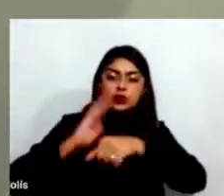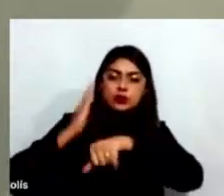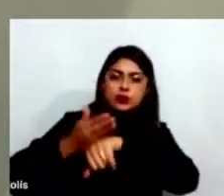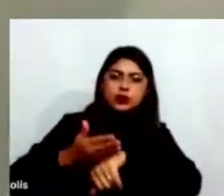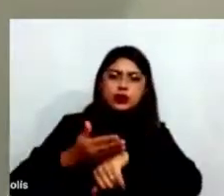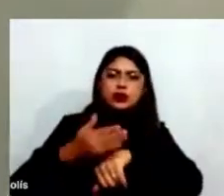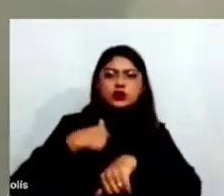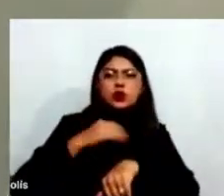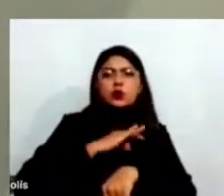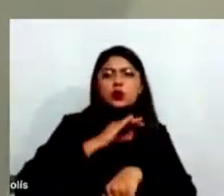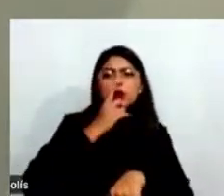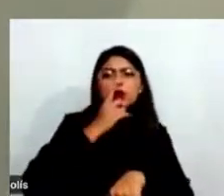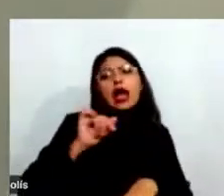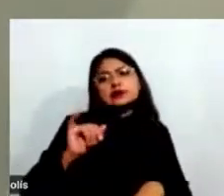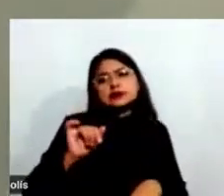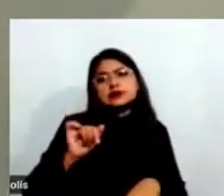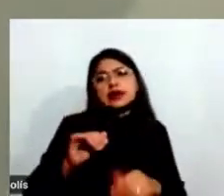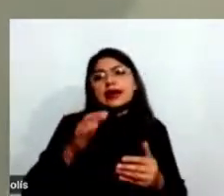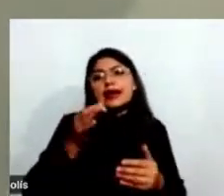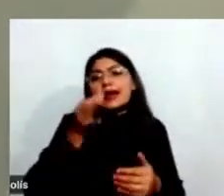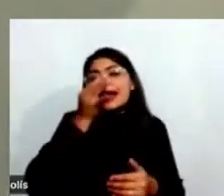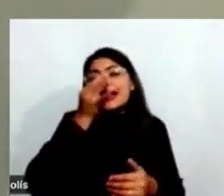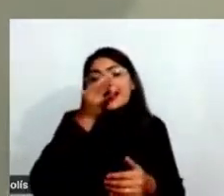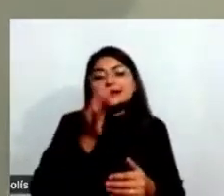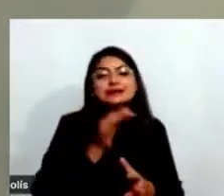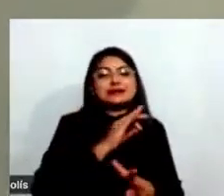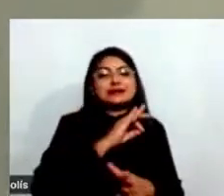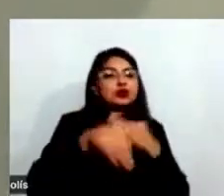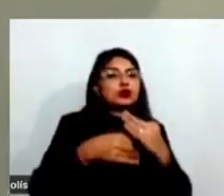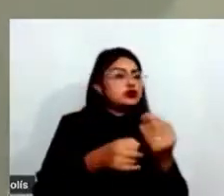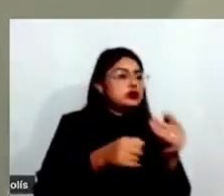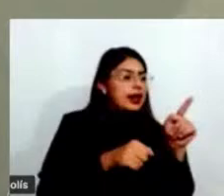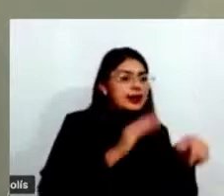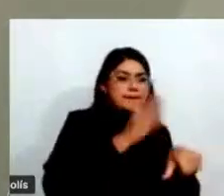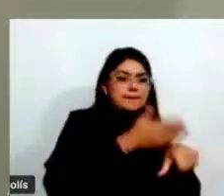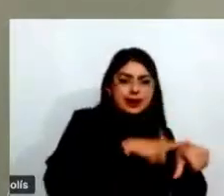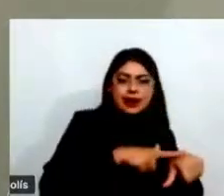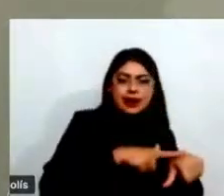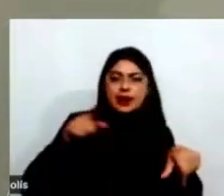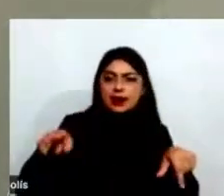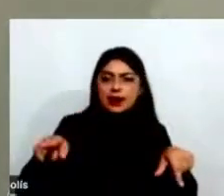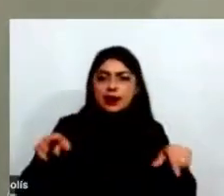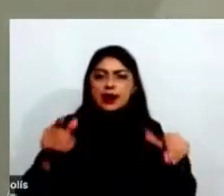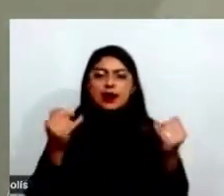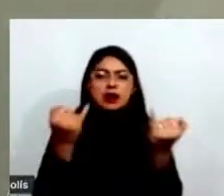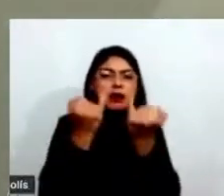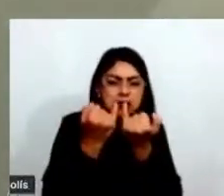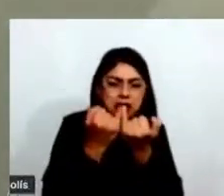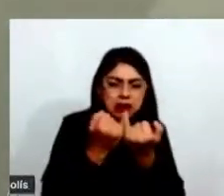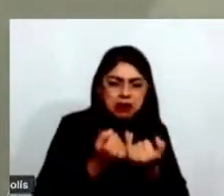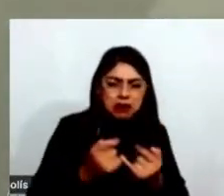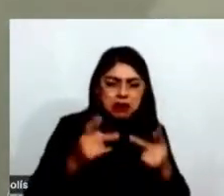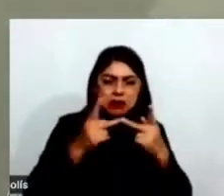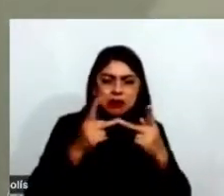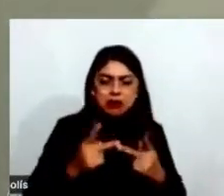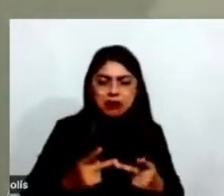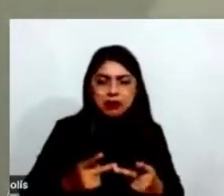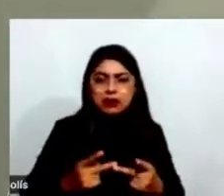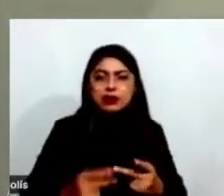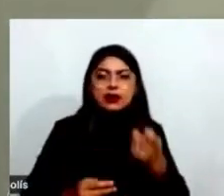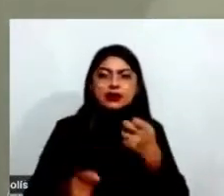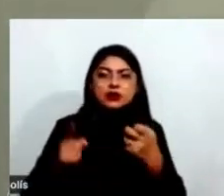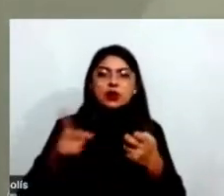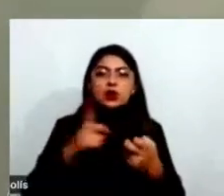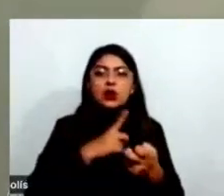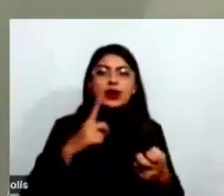proceso disciplinario se lo sigue un funcionario disciplinario y tiene que estar previamente establecido y